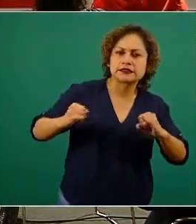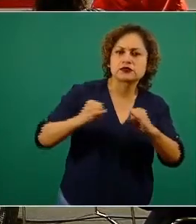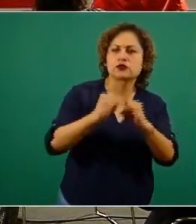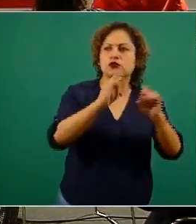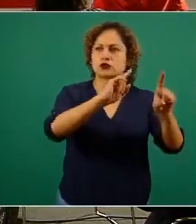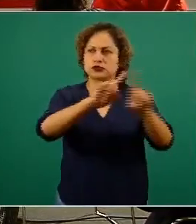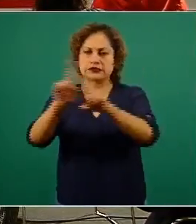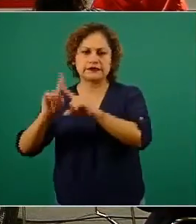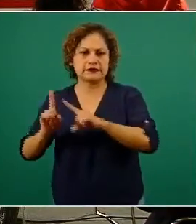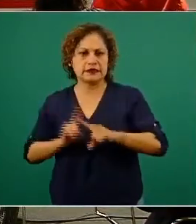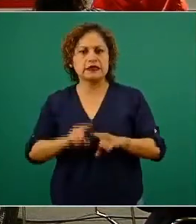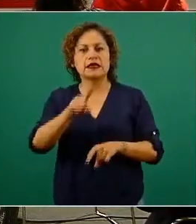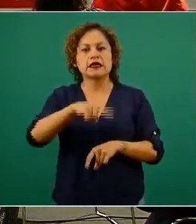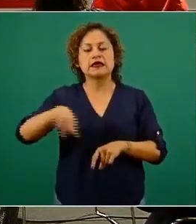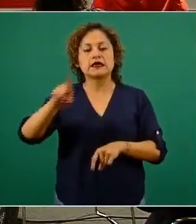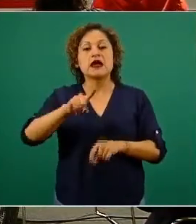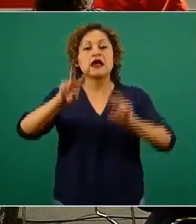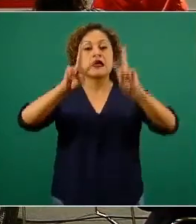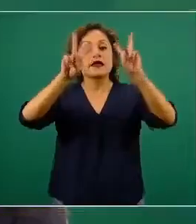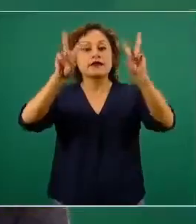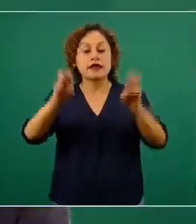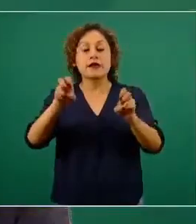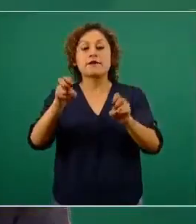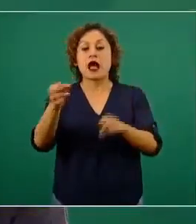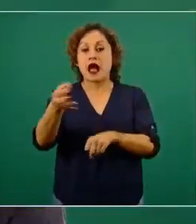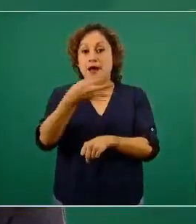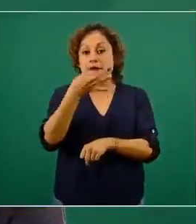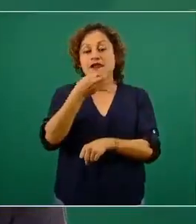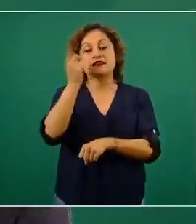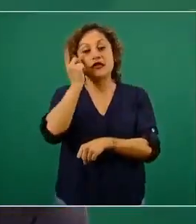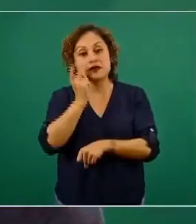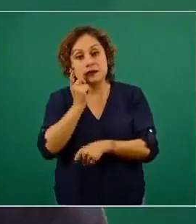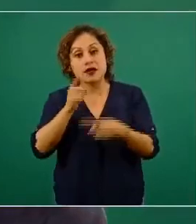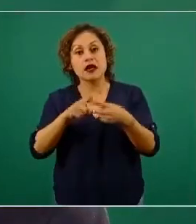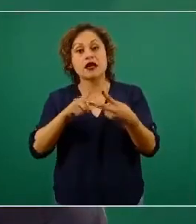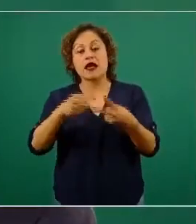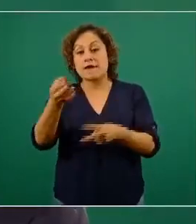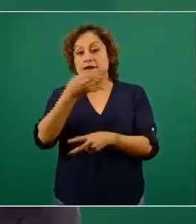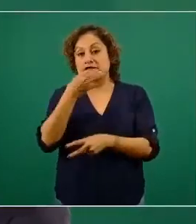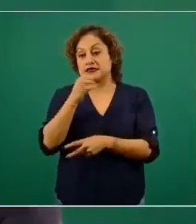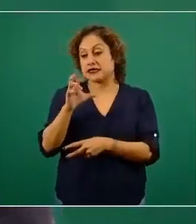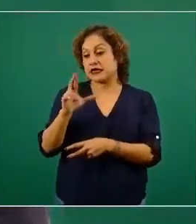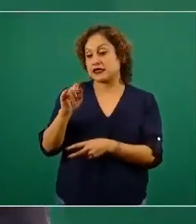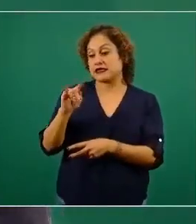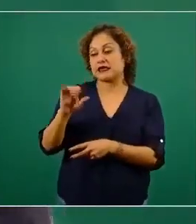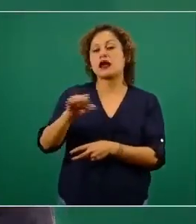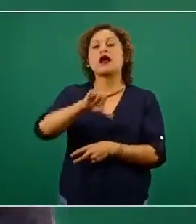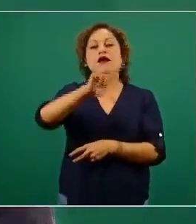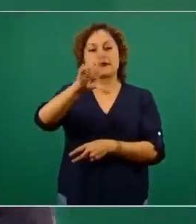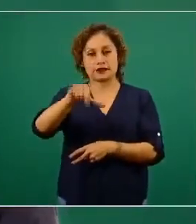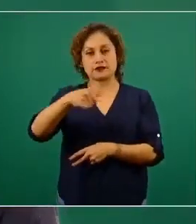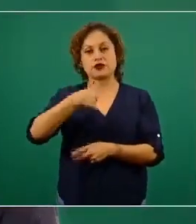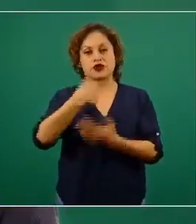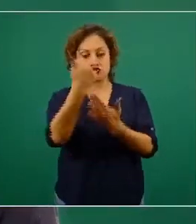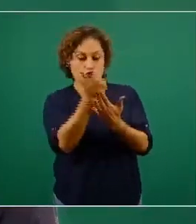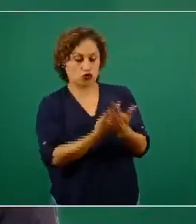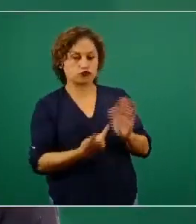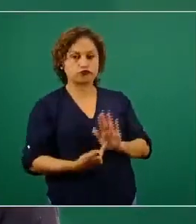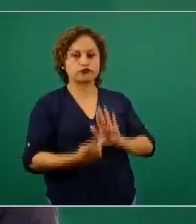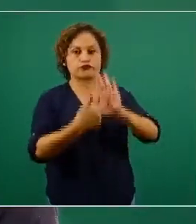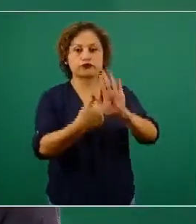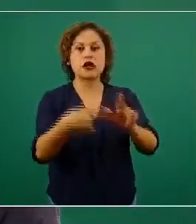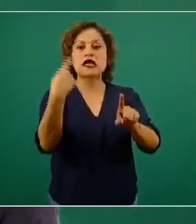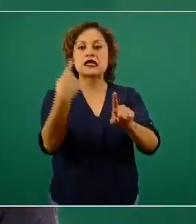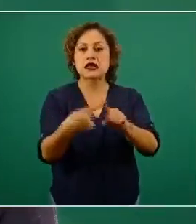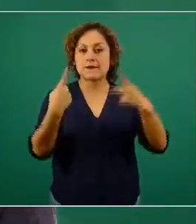de anestesia y medicina crítica. Aprovecho para agradecerles, vamos a traer una lista de quienes participaron, para agradecerles muy